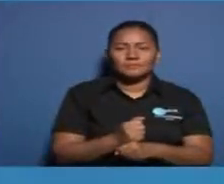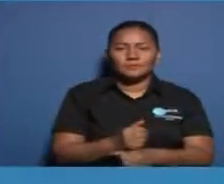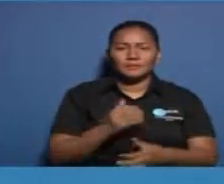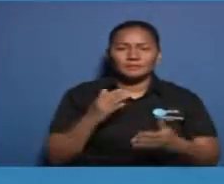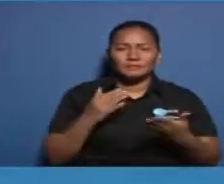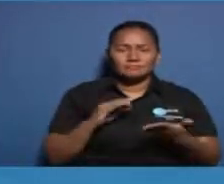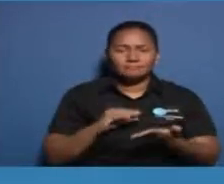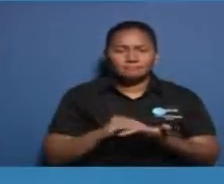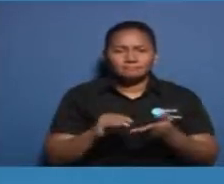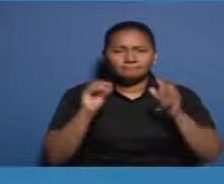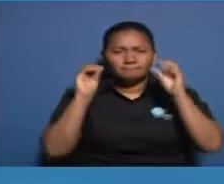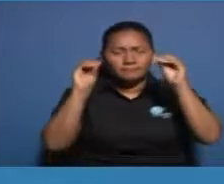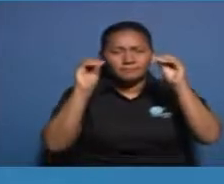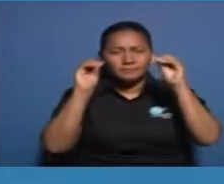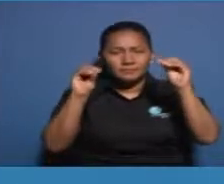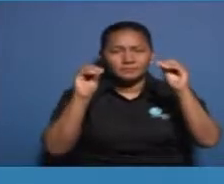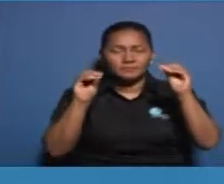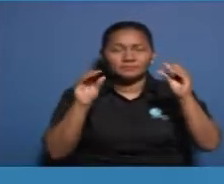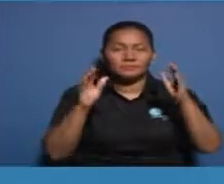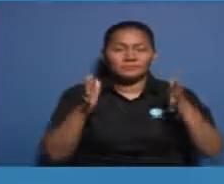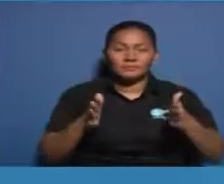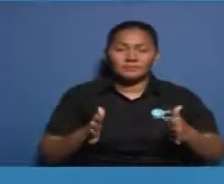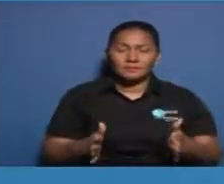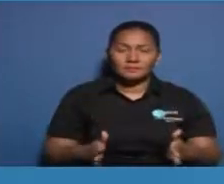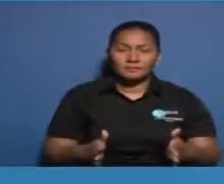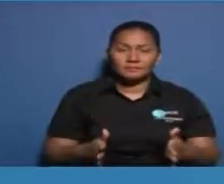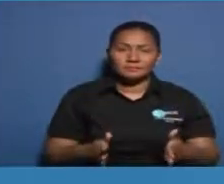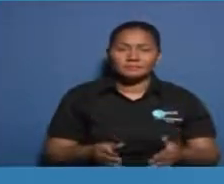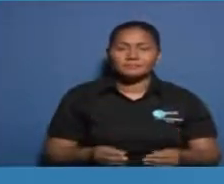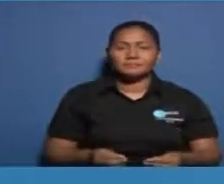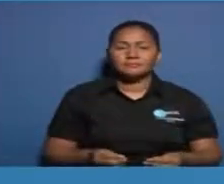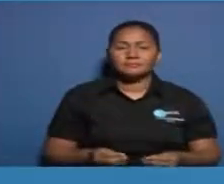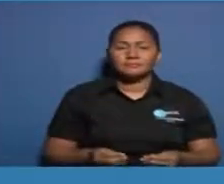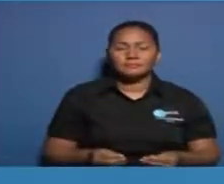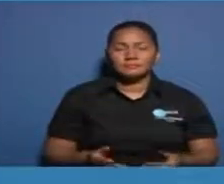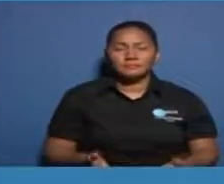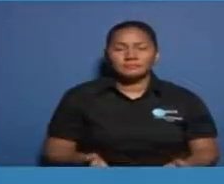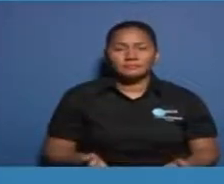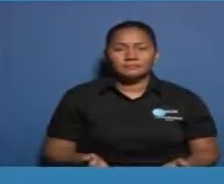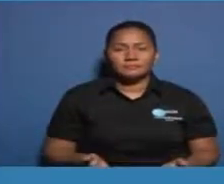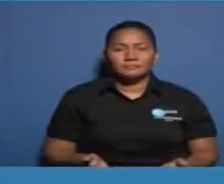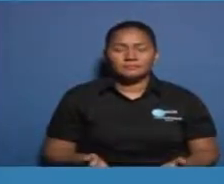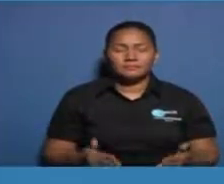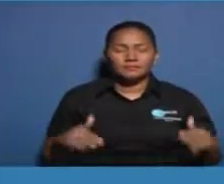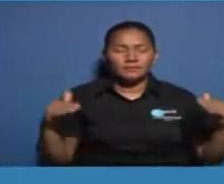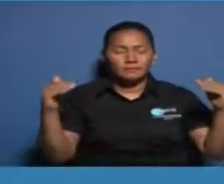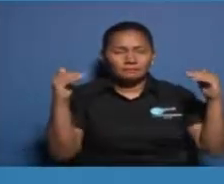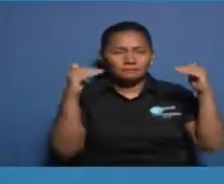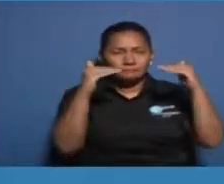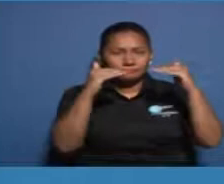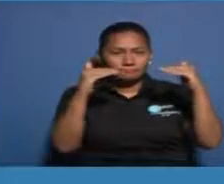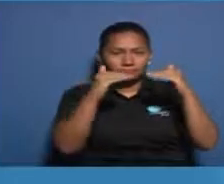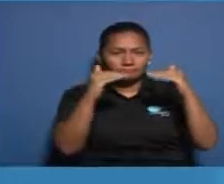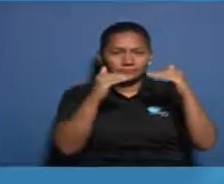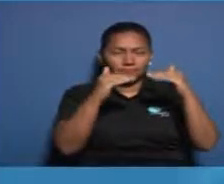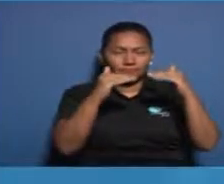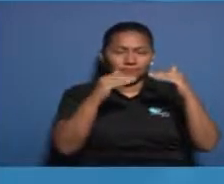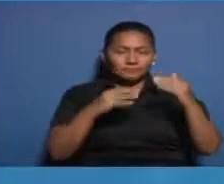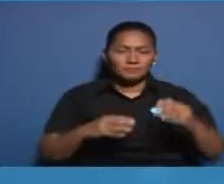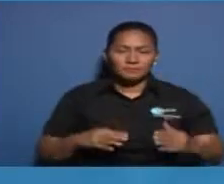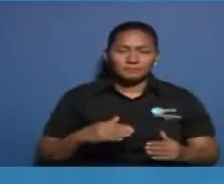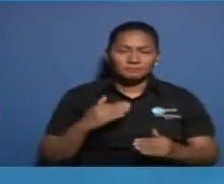personas lo que sí es que la realidad y los retos van más rápido